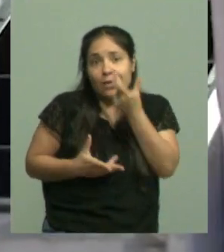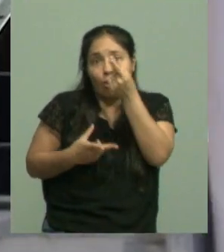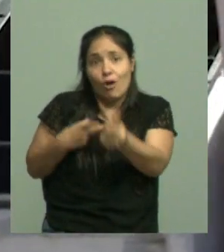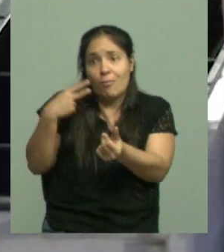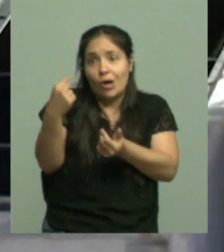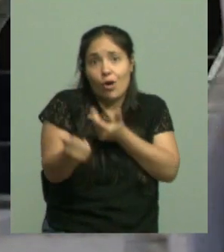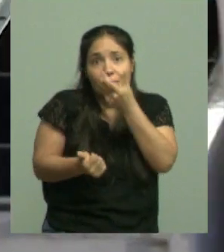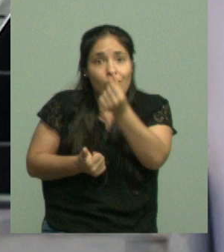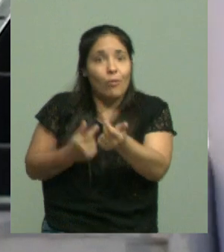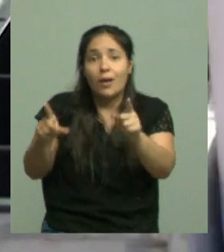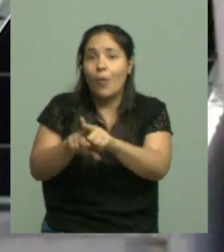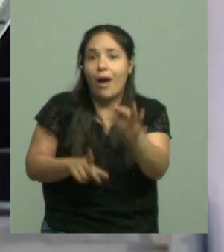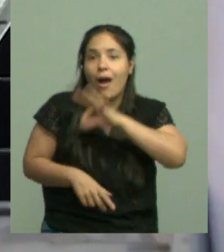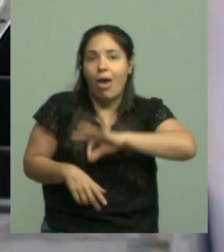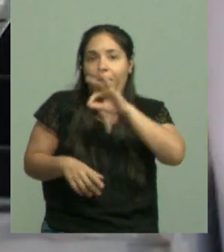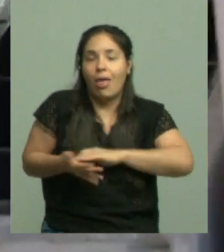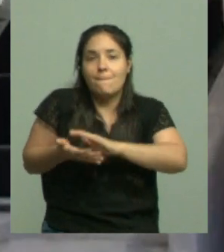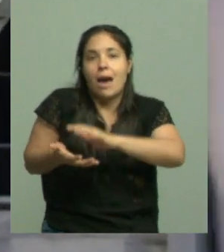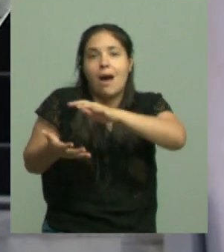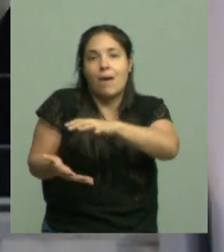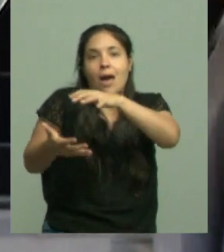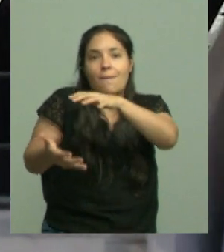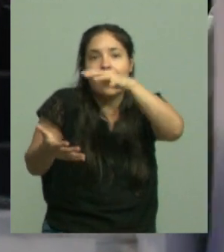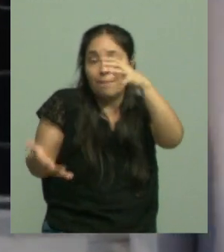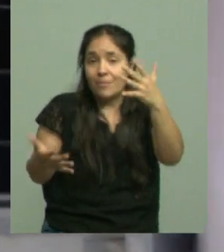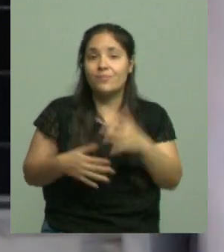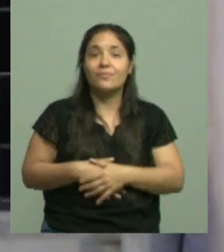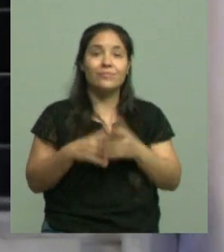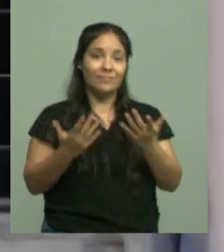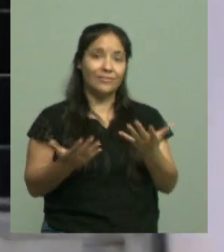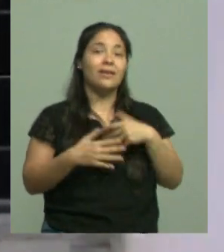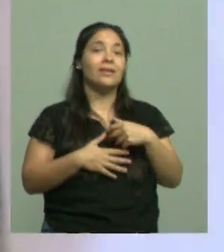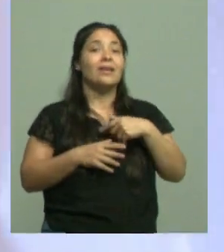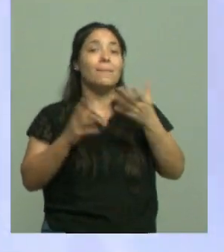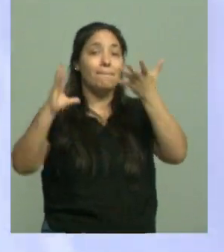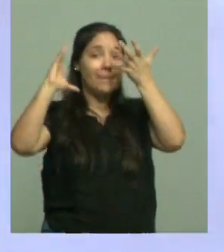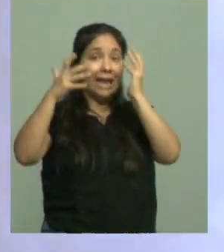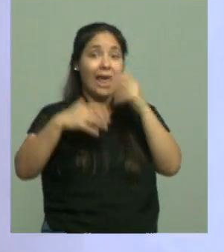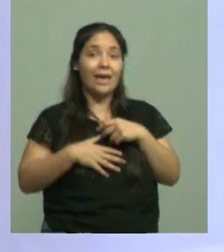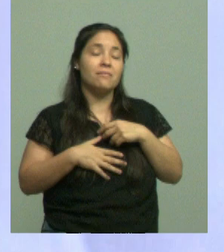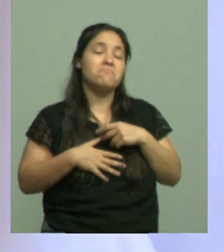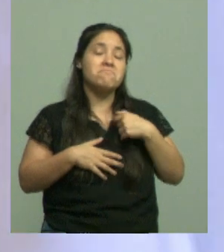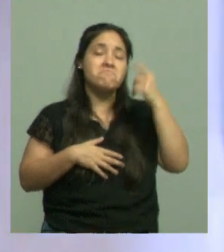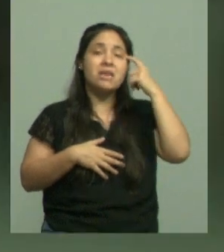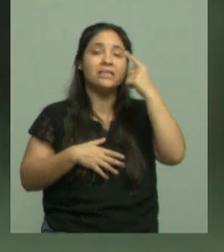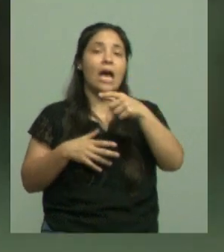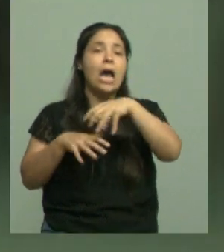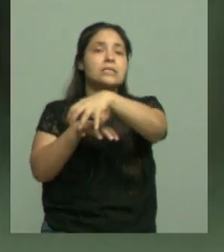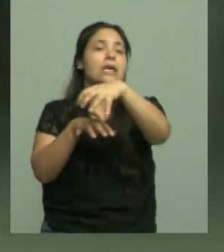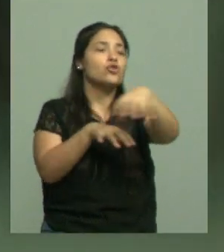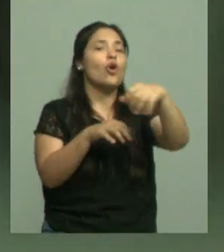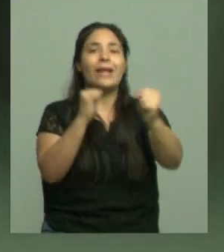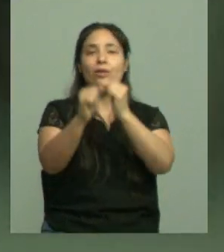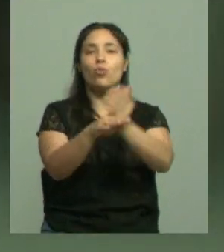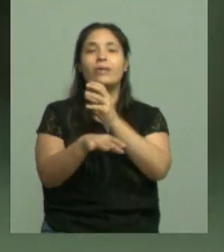la política de Javier Milei es mirar a todos por igual y la verdad que en los mercados no son todos iguales, no tienen las mismas estructuras ni las